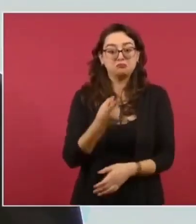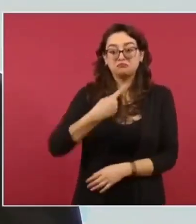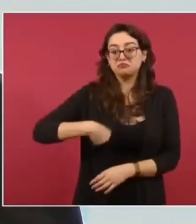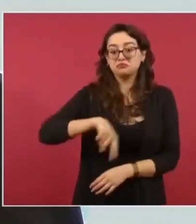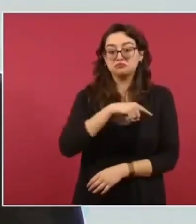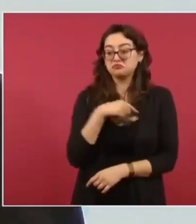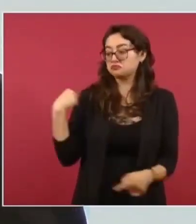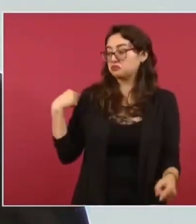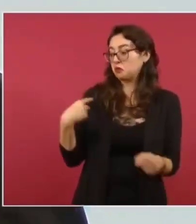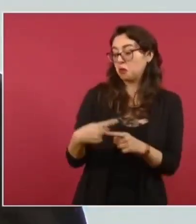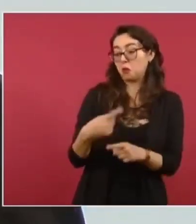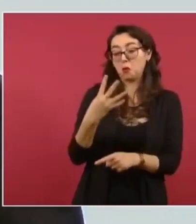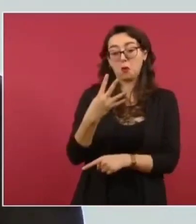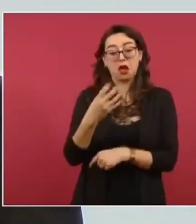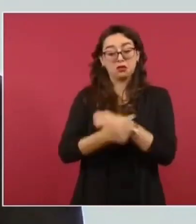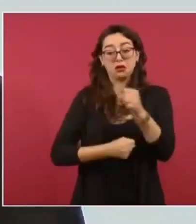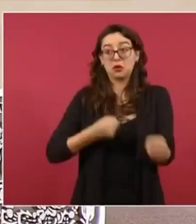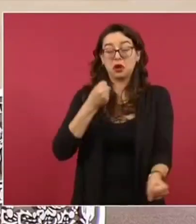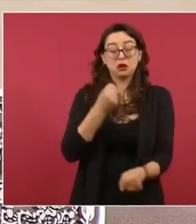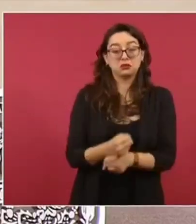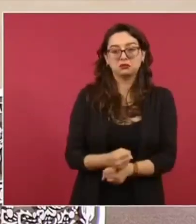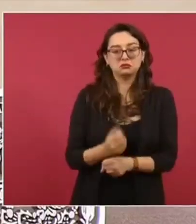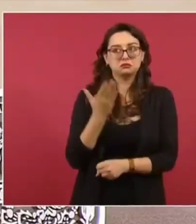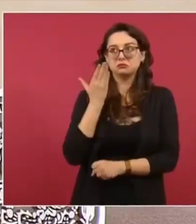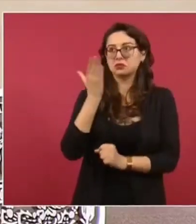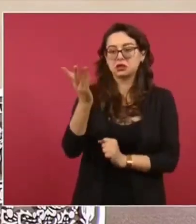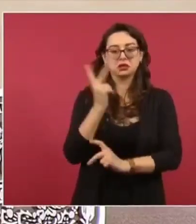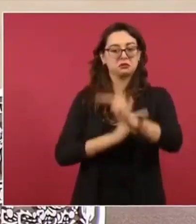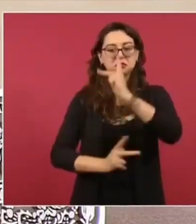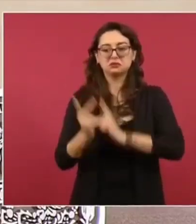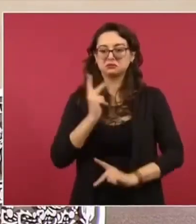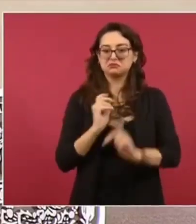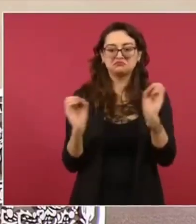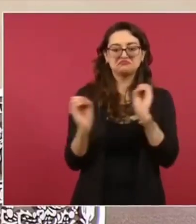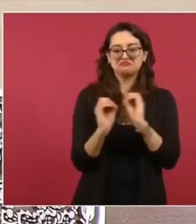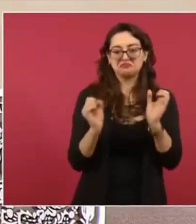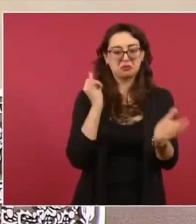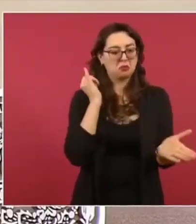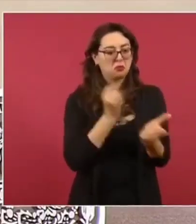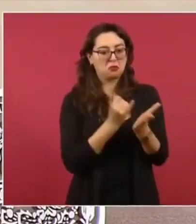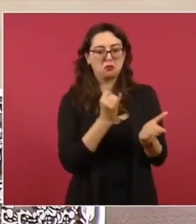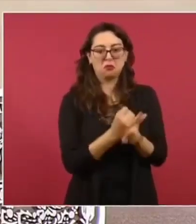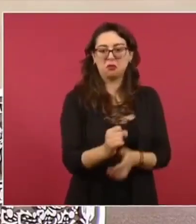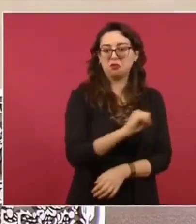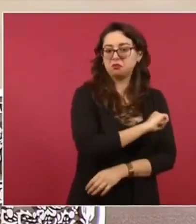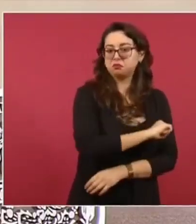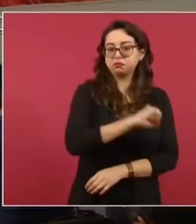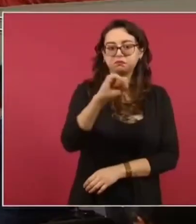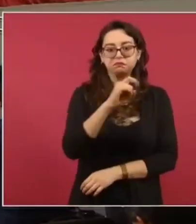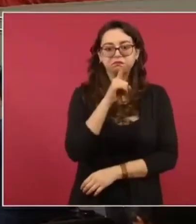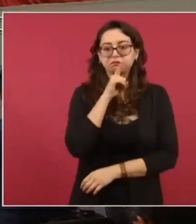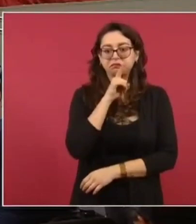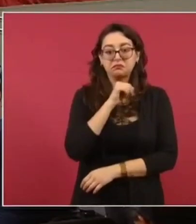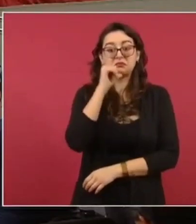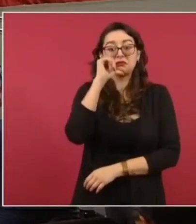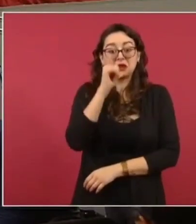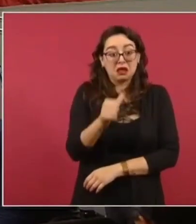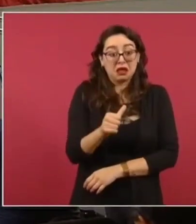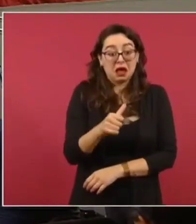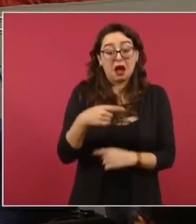Entonces, eso es algo que hay que tomar en cuenta cuando se comparan los niveles de endeudamiento.